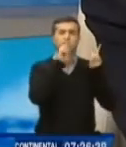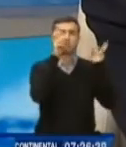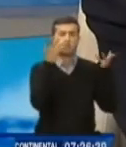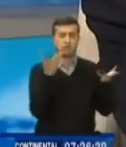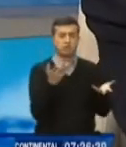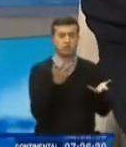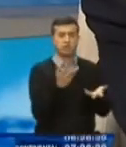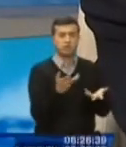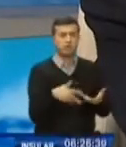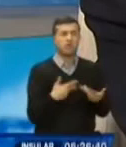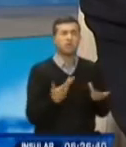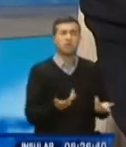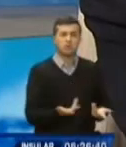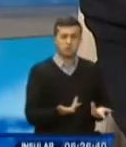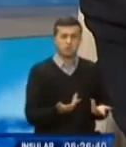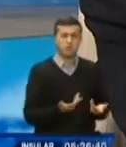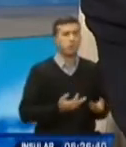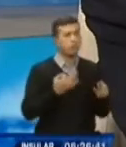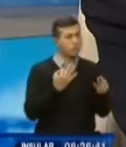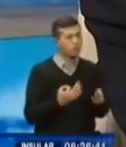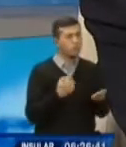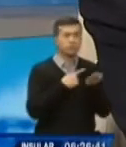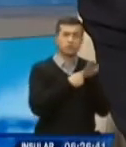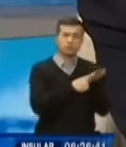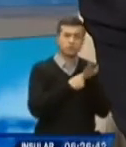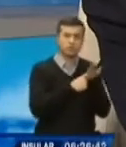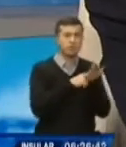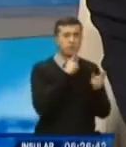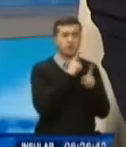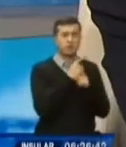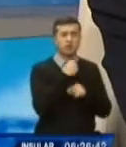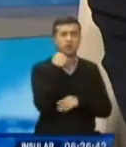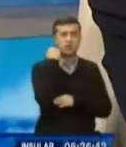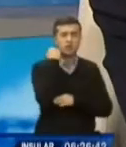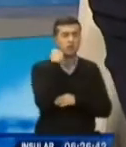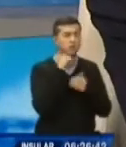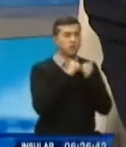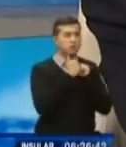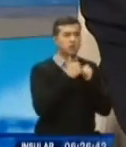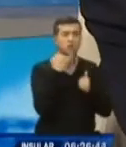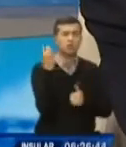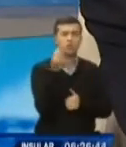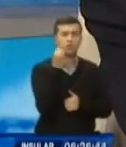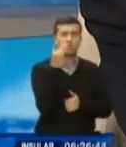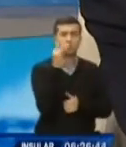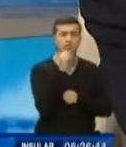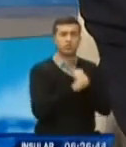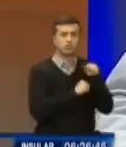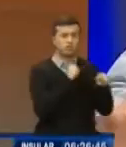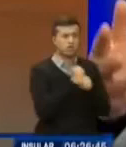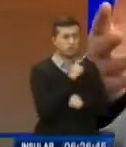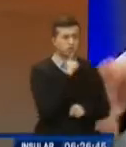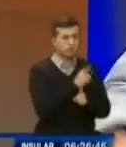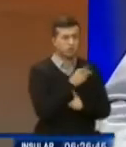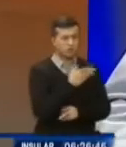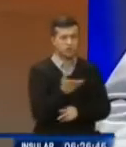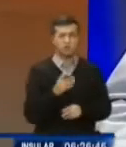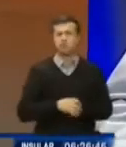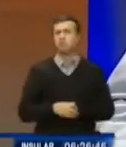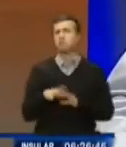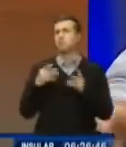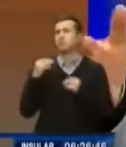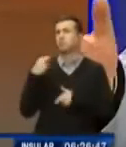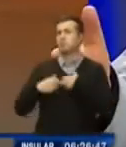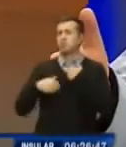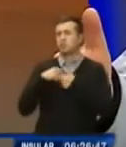poder facilitar las negociaciones de transacción de derechos deportivos de chicos menores de edad si no hay trata de personas